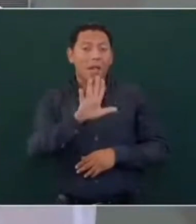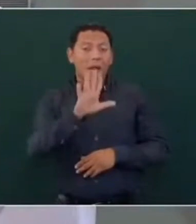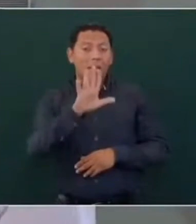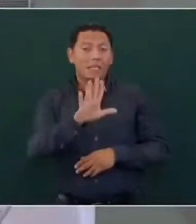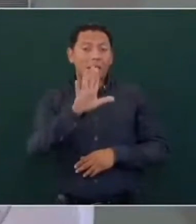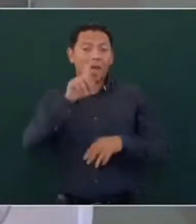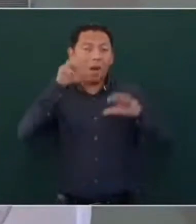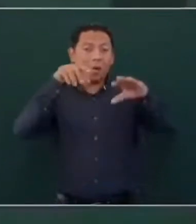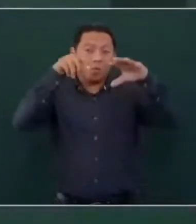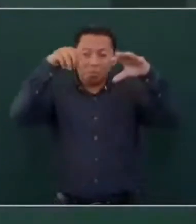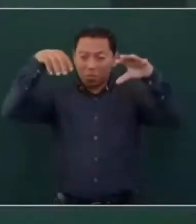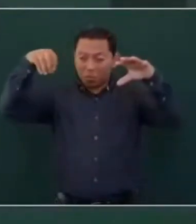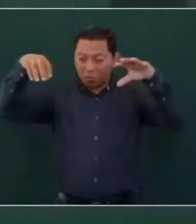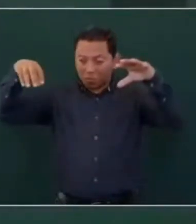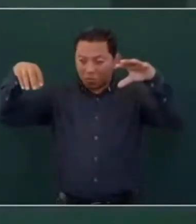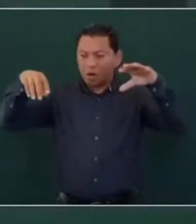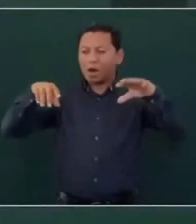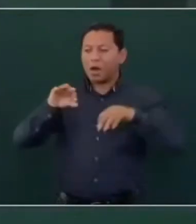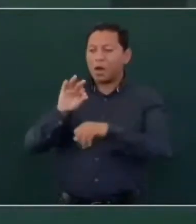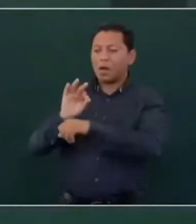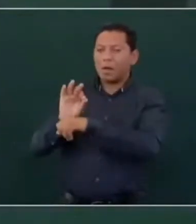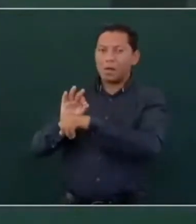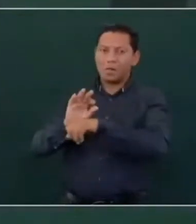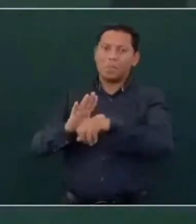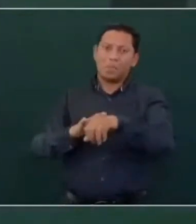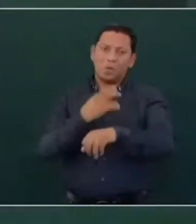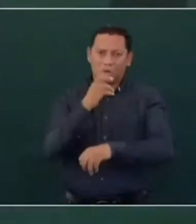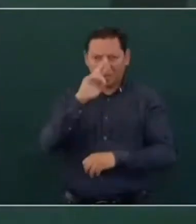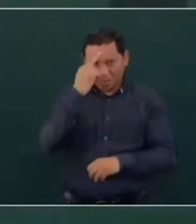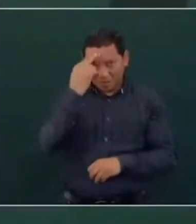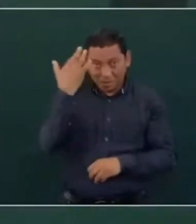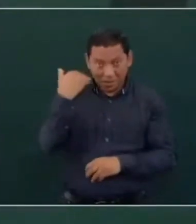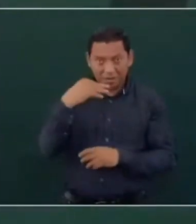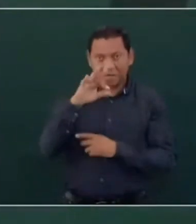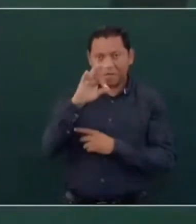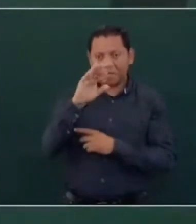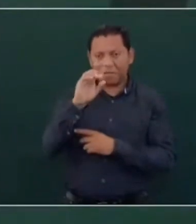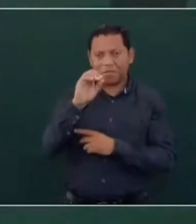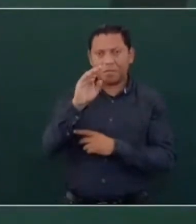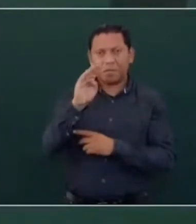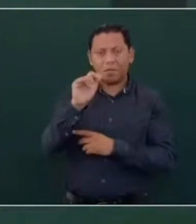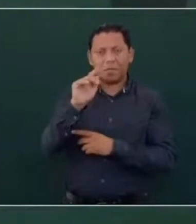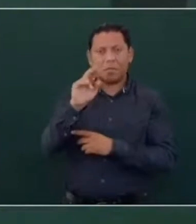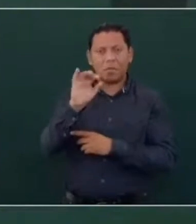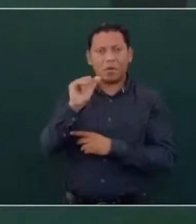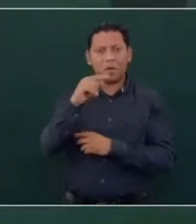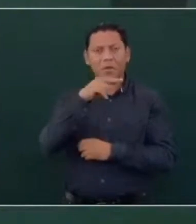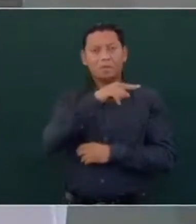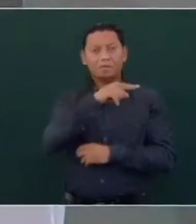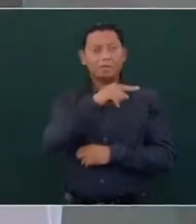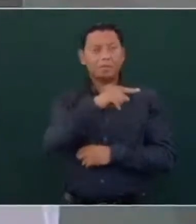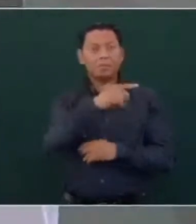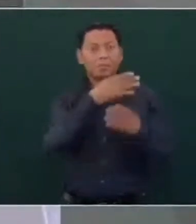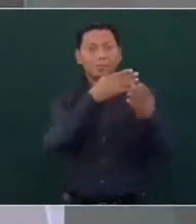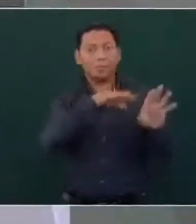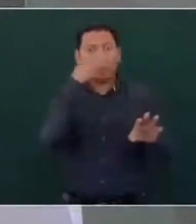Por eso rescataron a los banqueros con el FOBAPROA, con esa